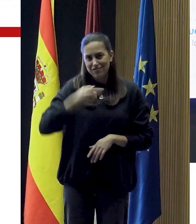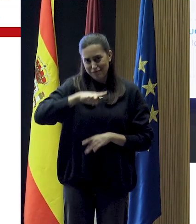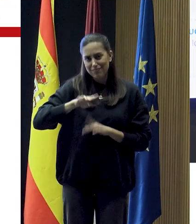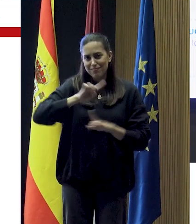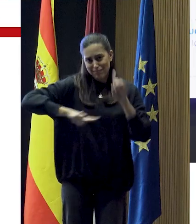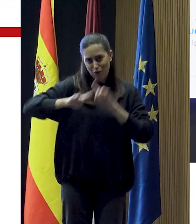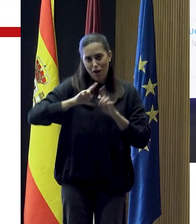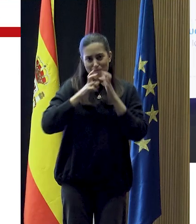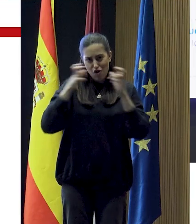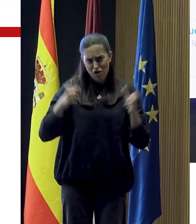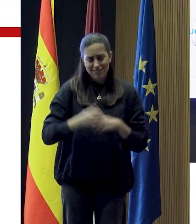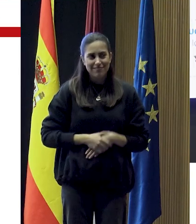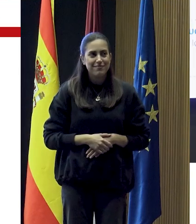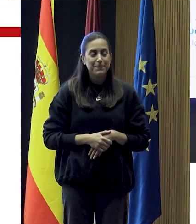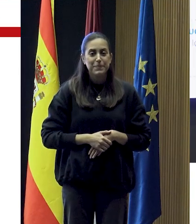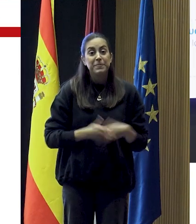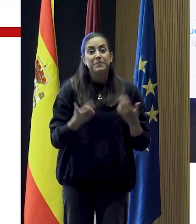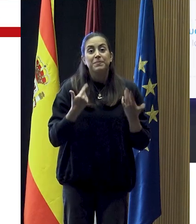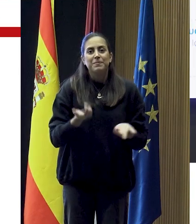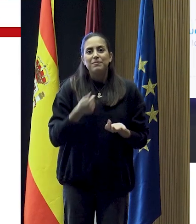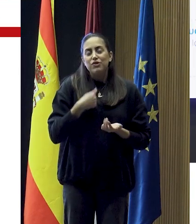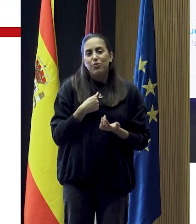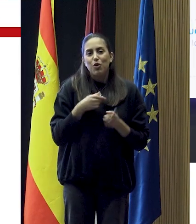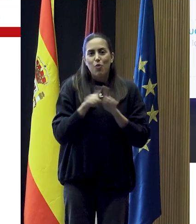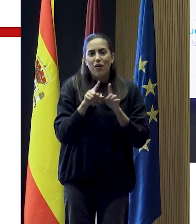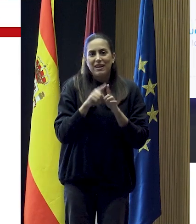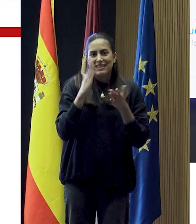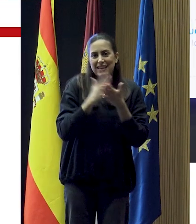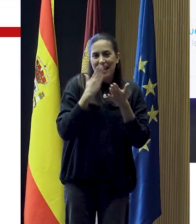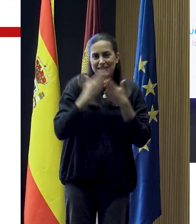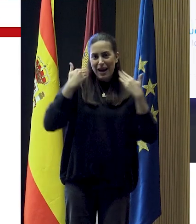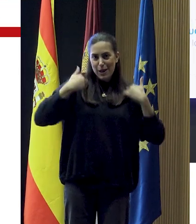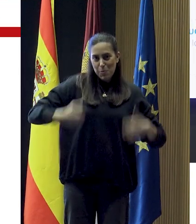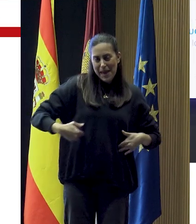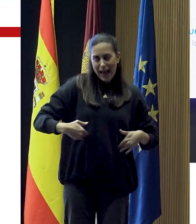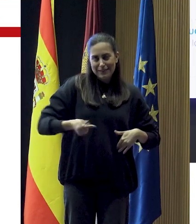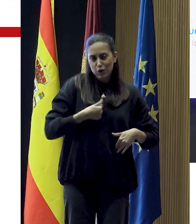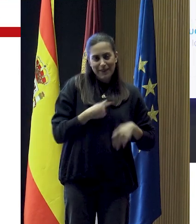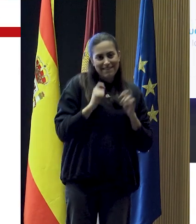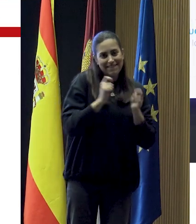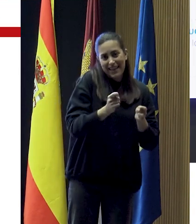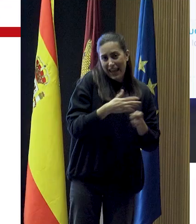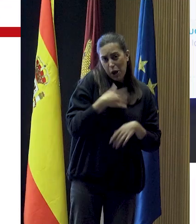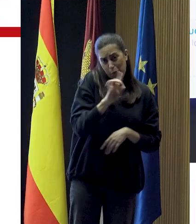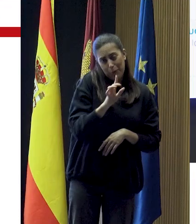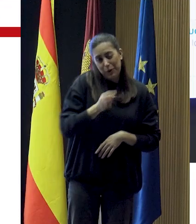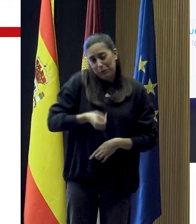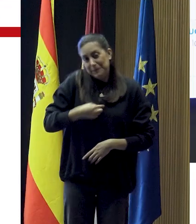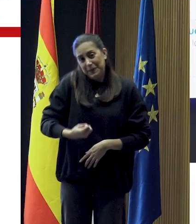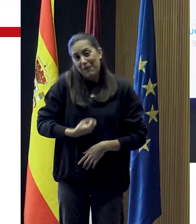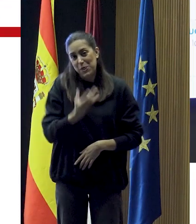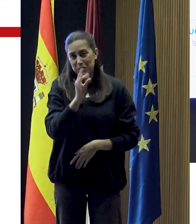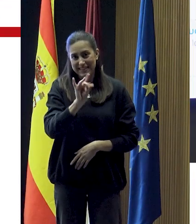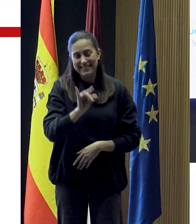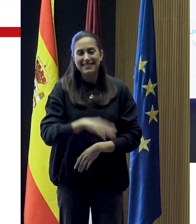problema. Entonces, no pretendo daros una clase de anatomía, aunque se me va la afición, pero sí que